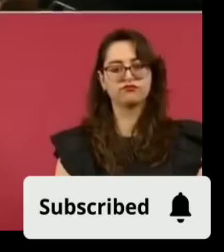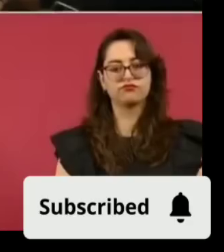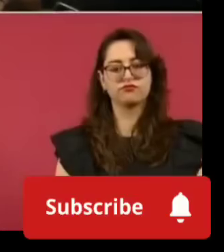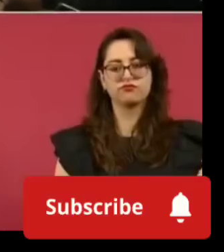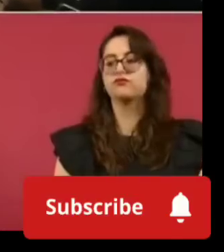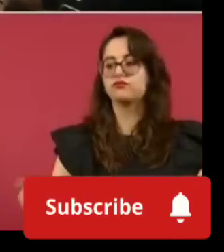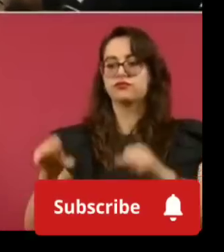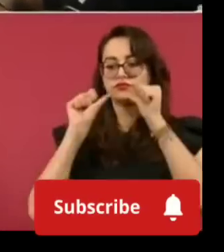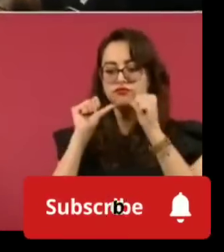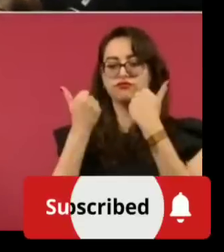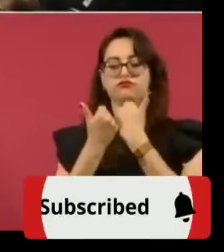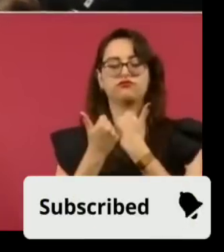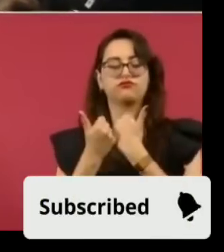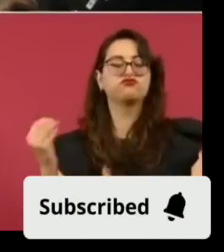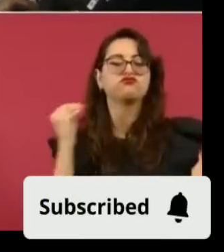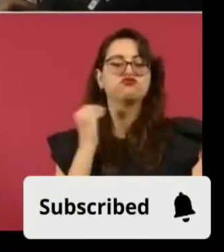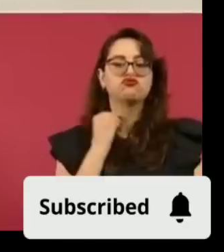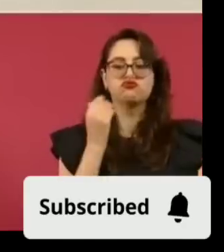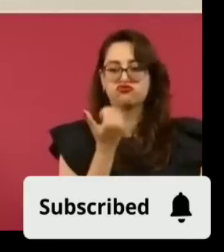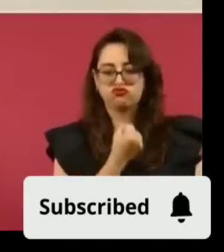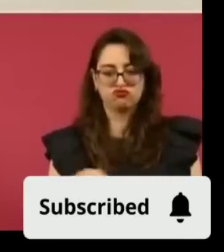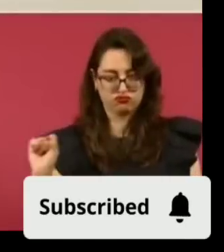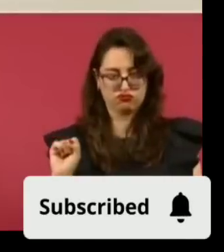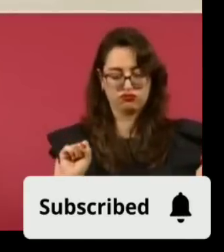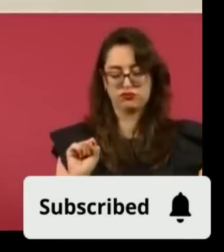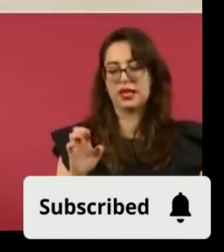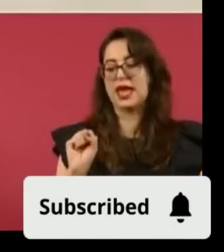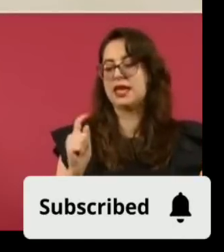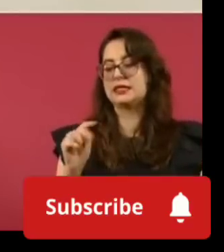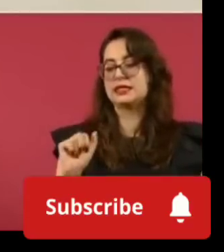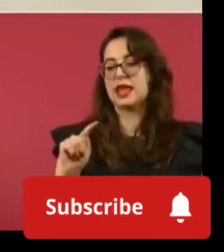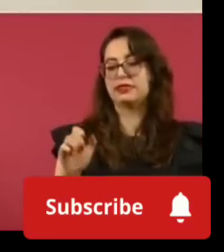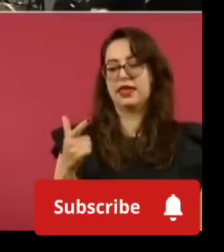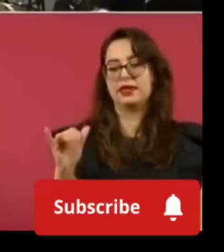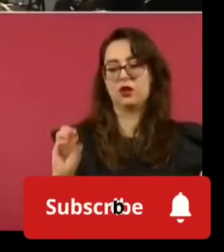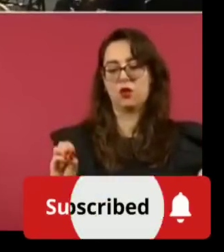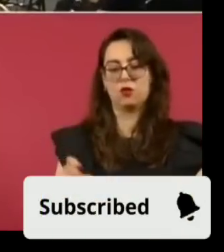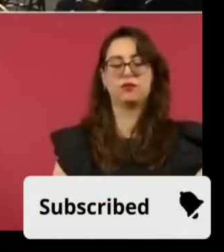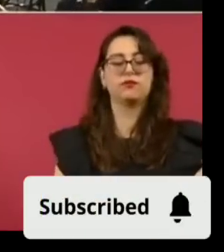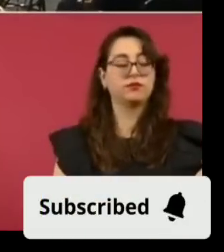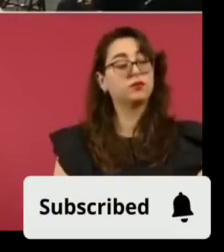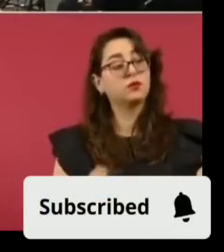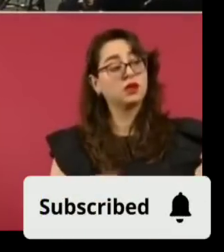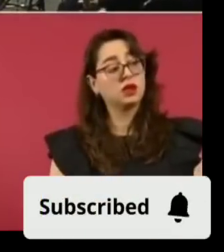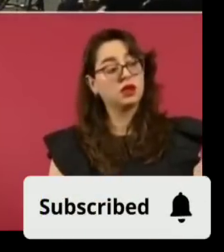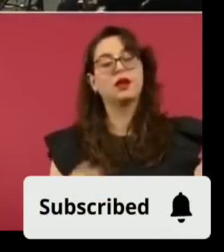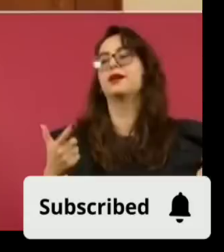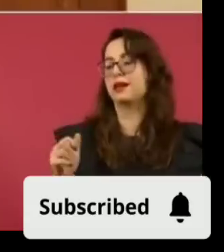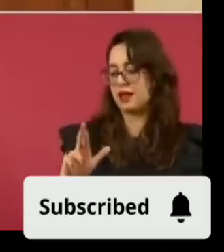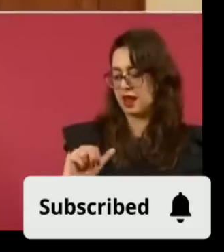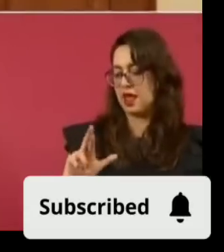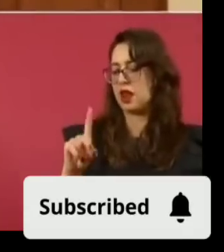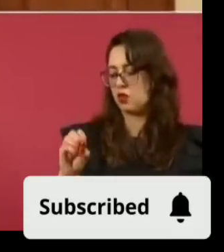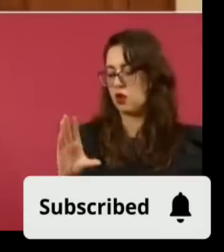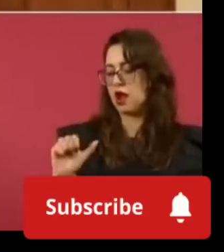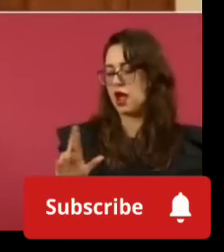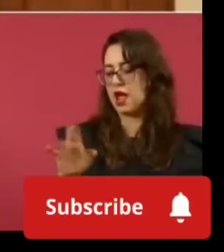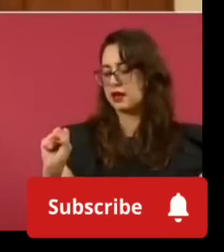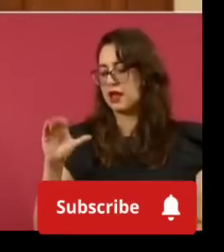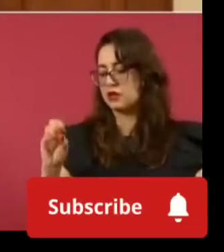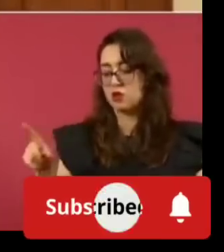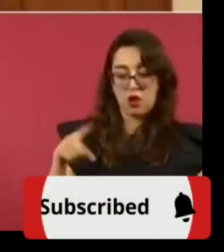asociación, Litigio Estratégico. Y ahí está también Gerardo Carrasco, ese aparece